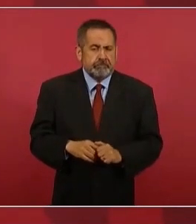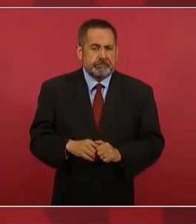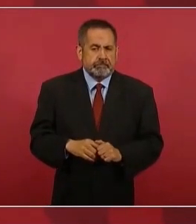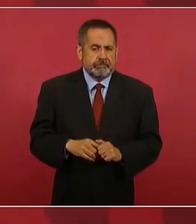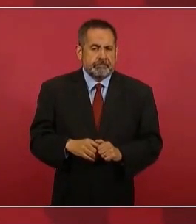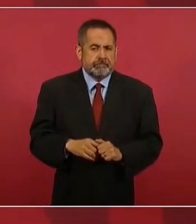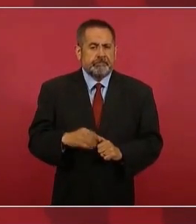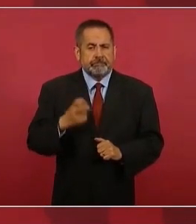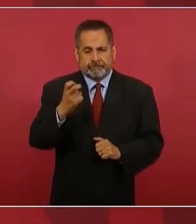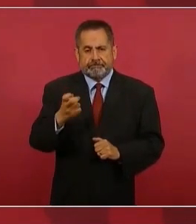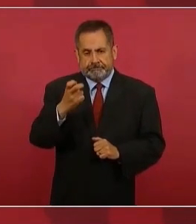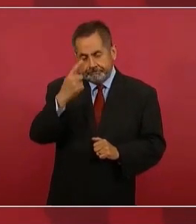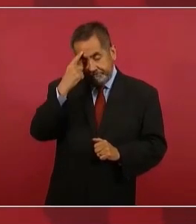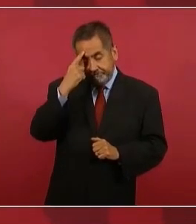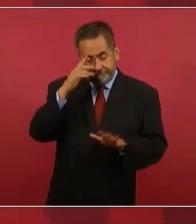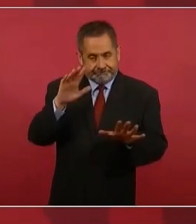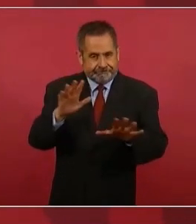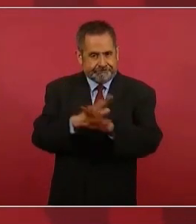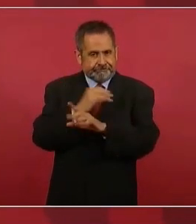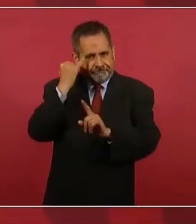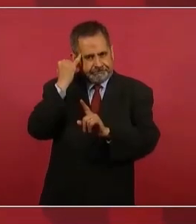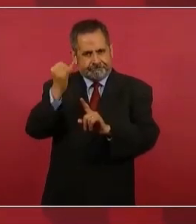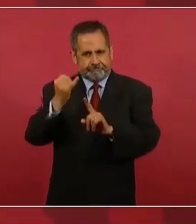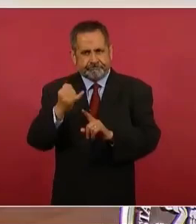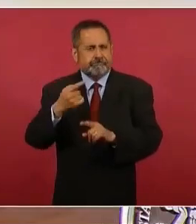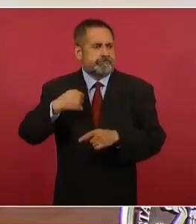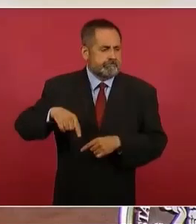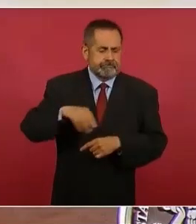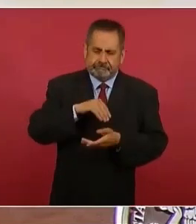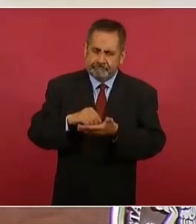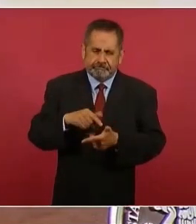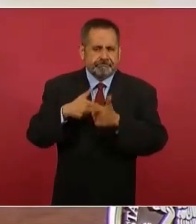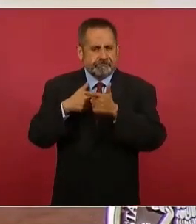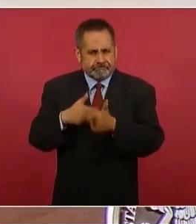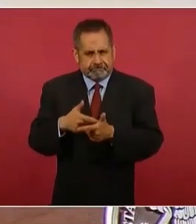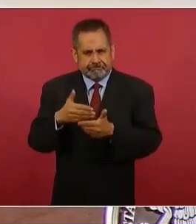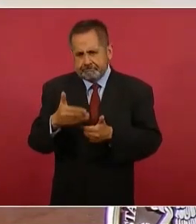ese es el cambio, vamos a seguir avanzando en ese propósito.